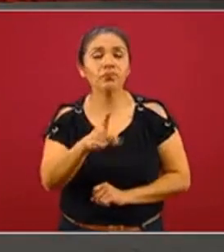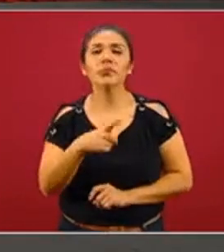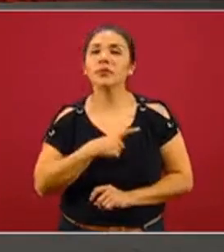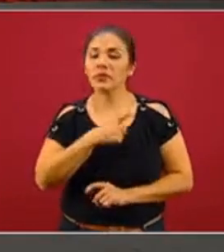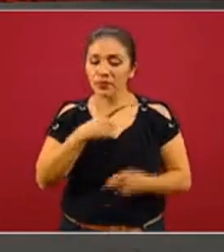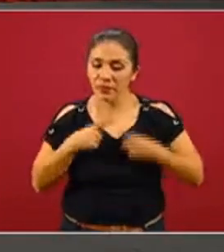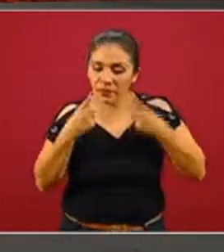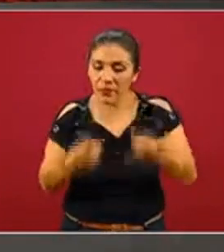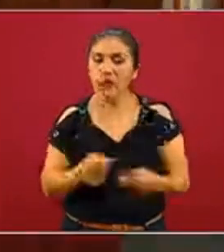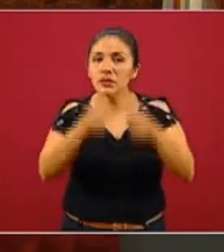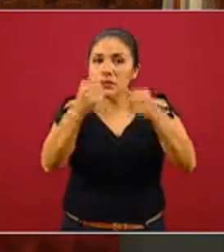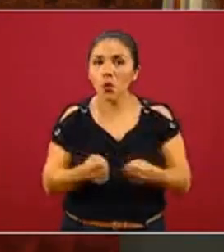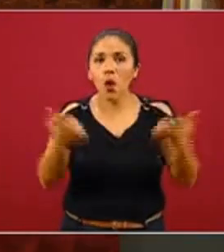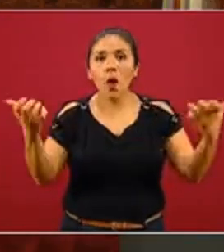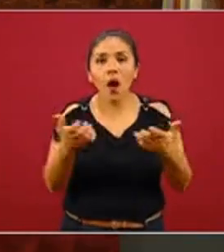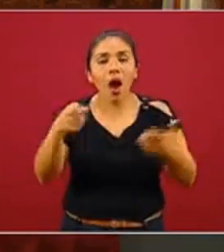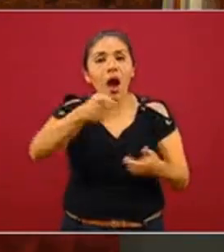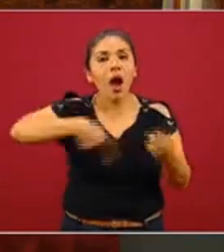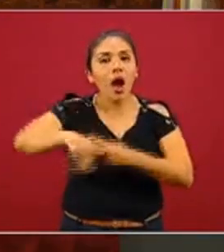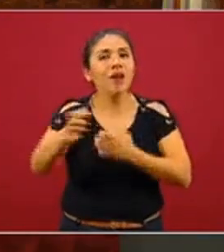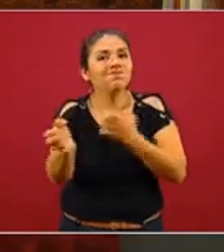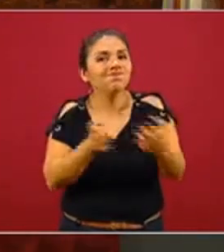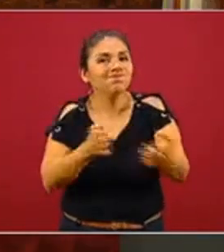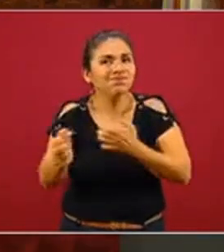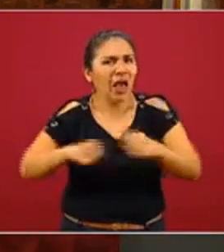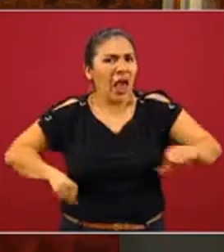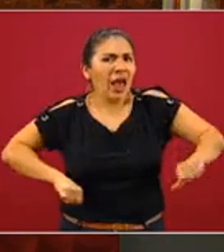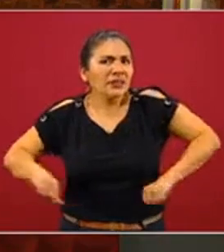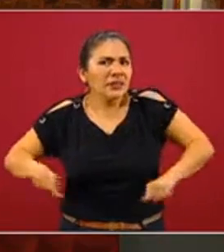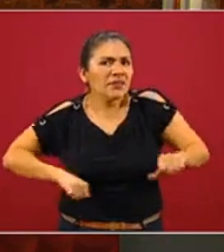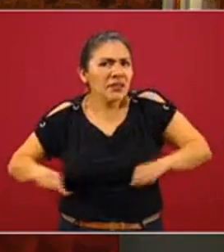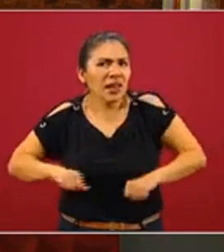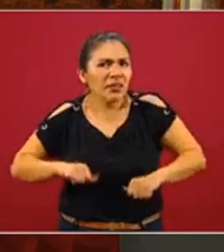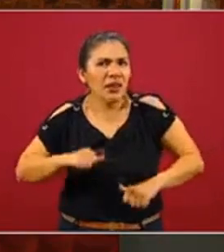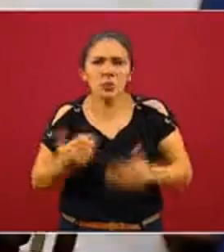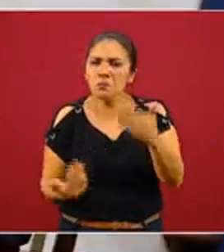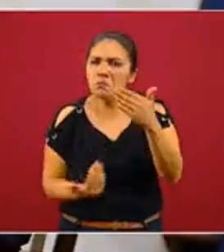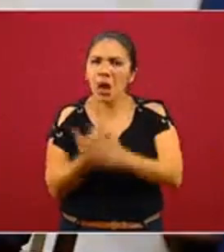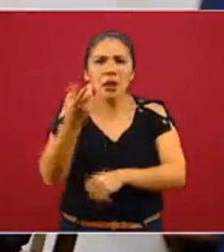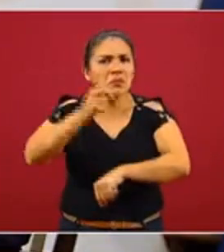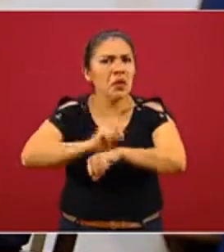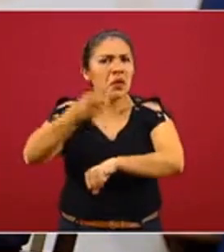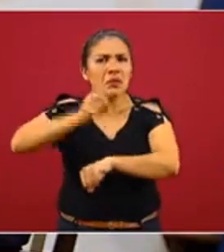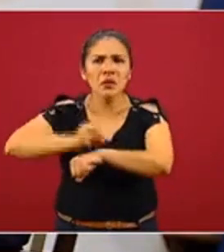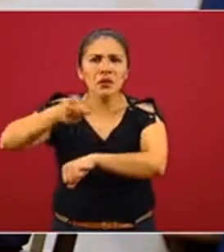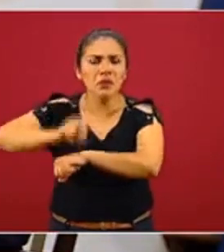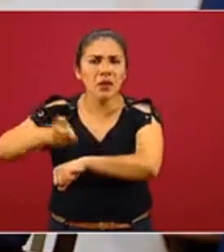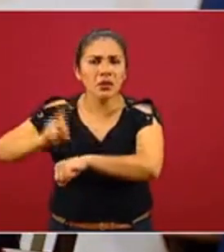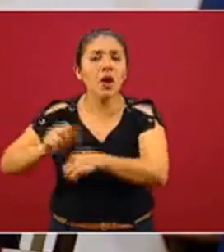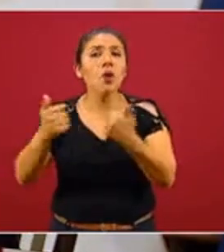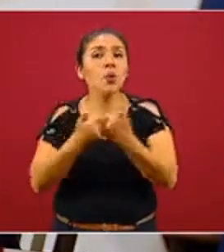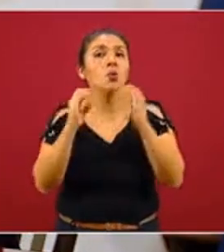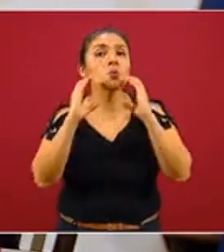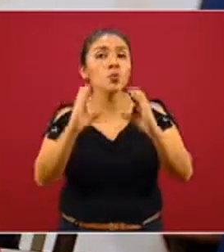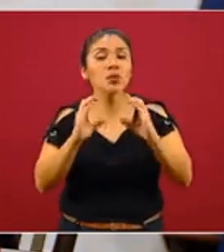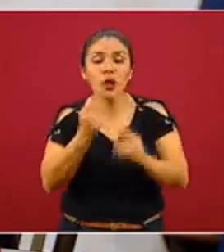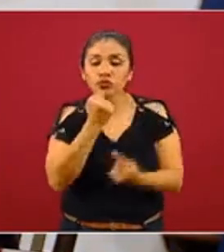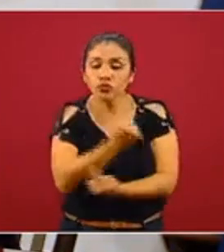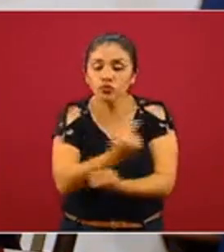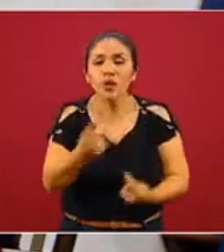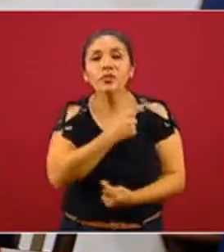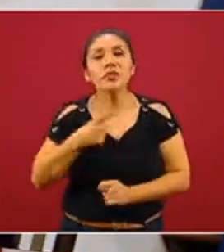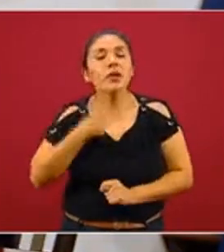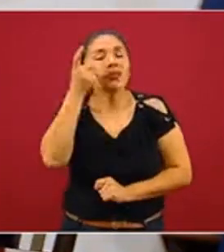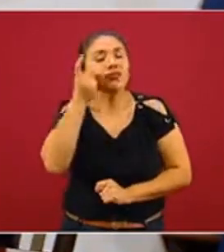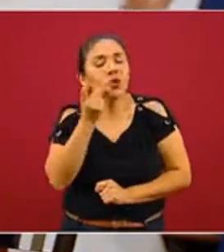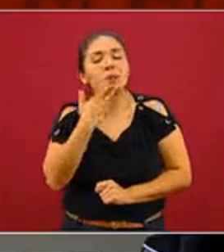haya momentos de actividad, Cristian lo mencionó, a lo largo de la jornada diaria y cuidar a que los niños duerman lo